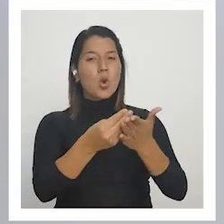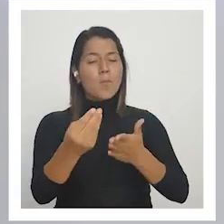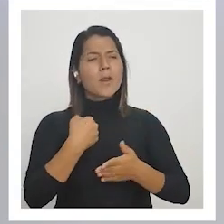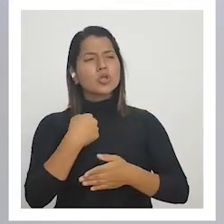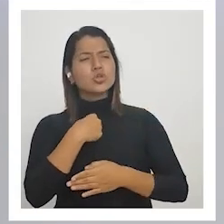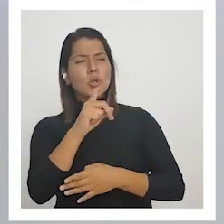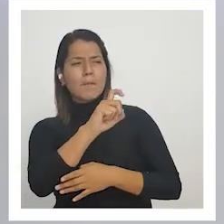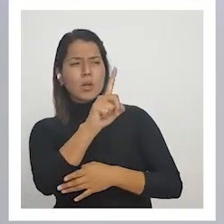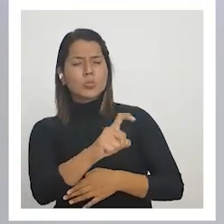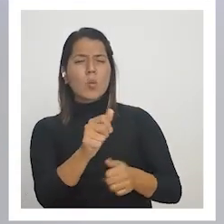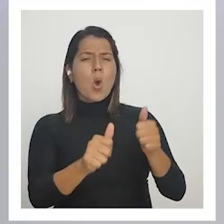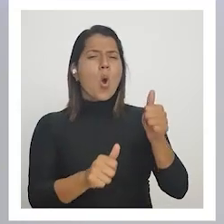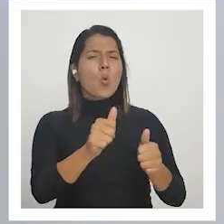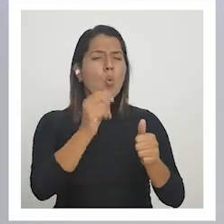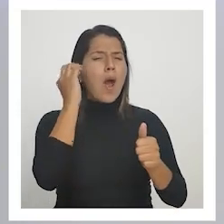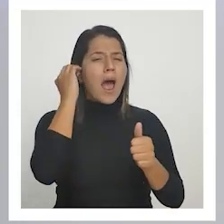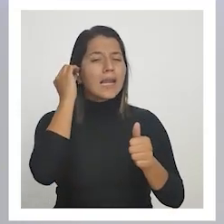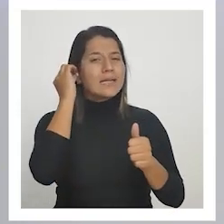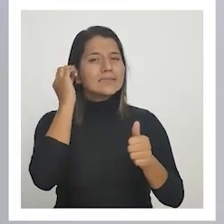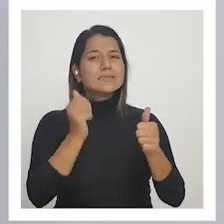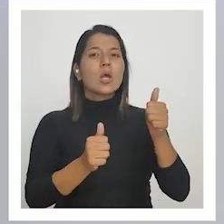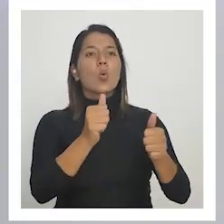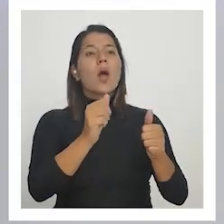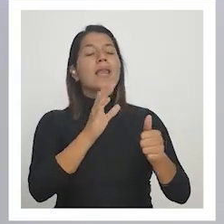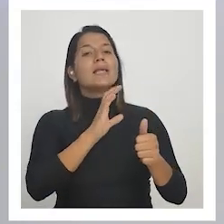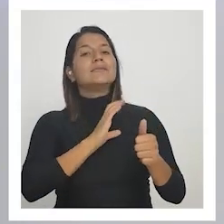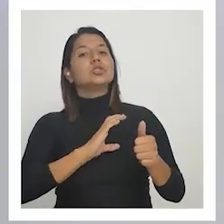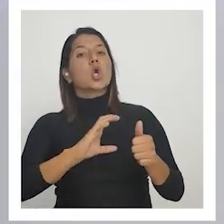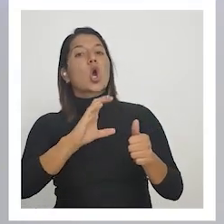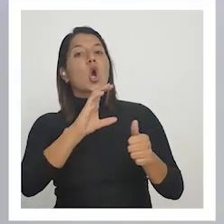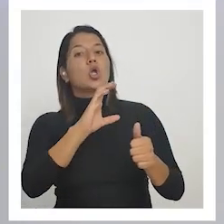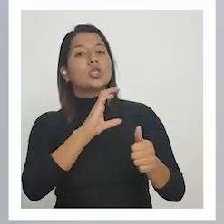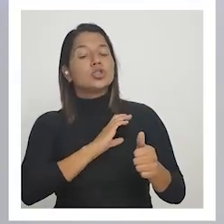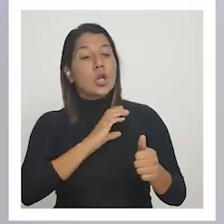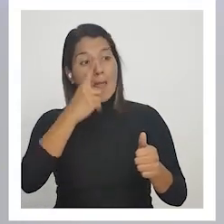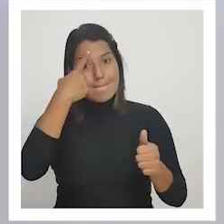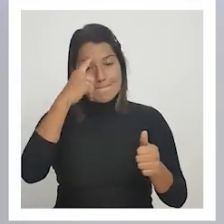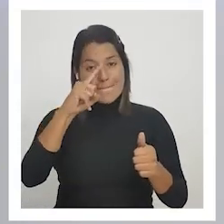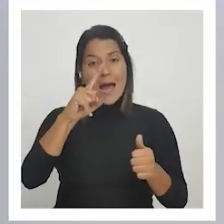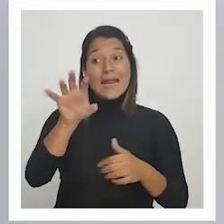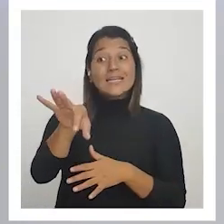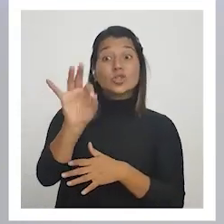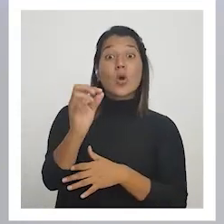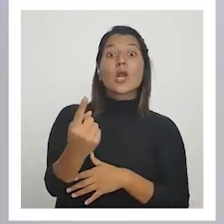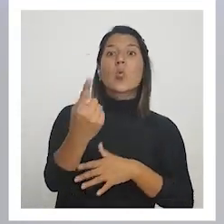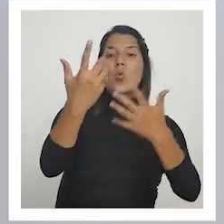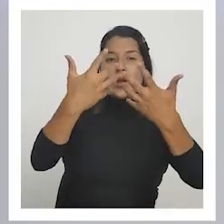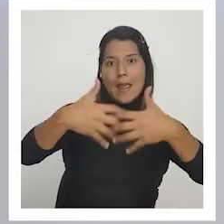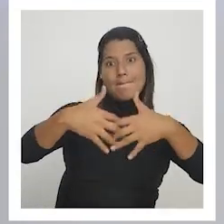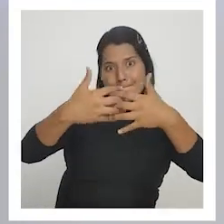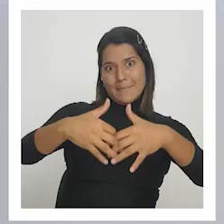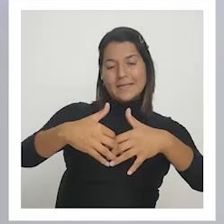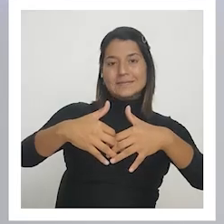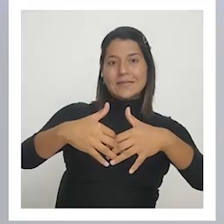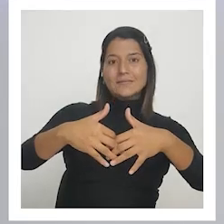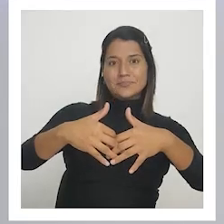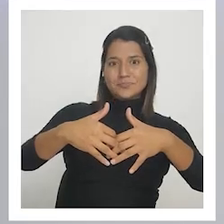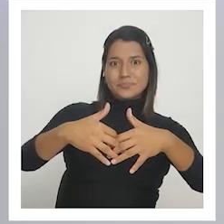afirmativas para poder tomar la decisión de adjudicarle una contratación a una pyme o a otra